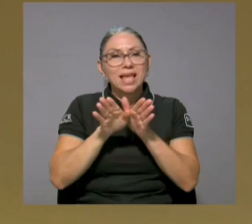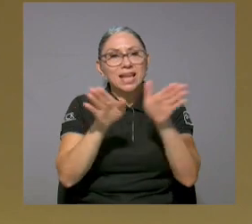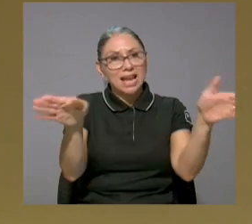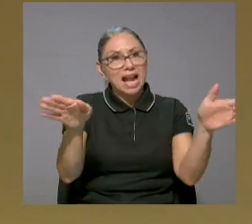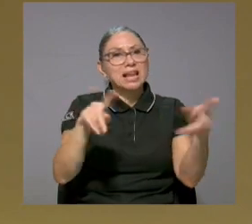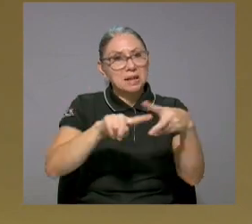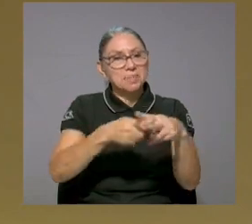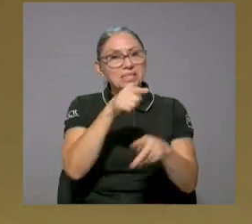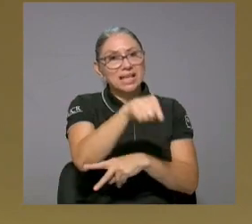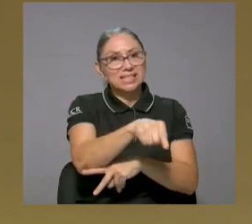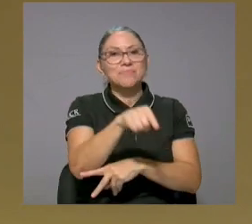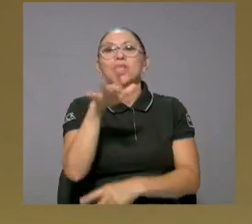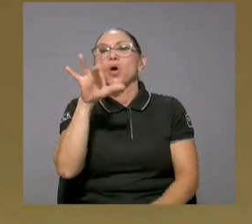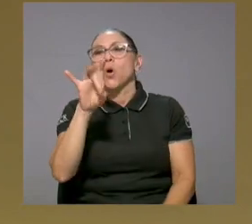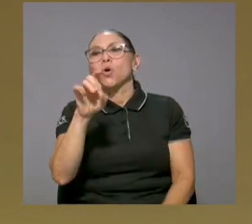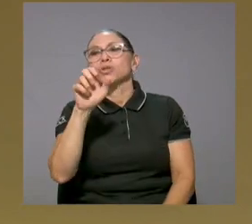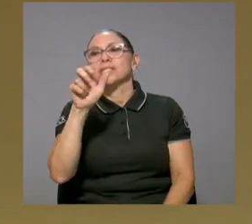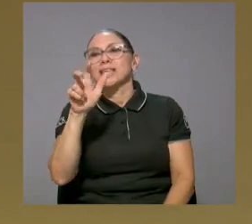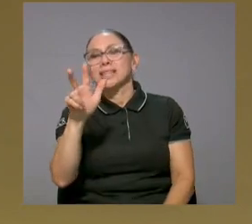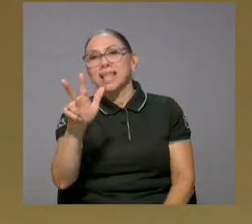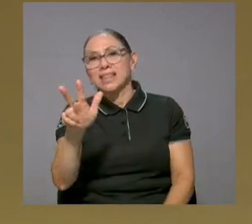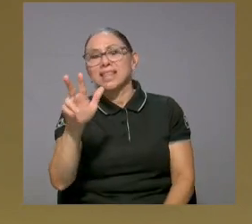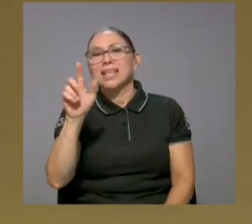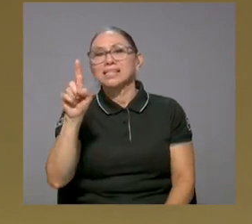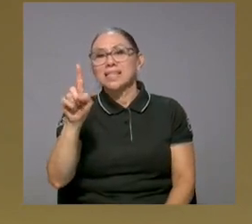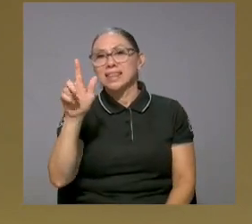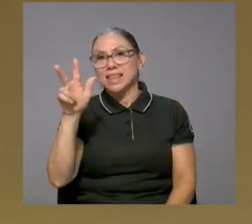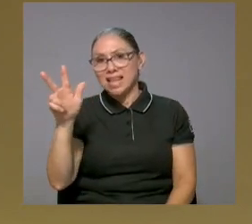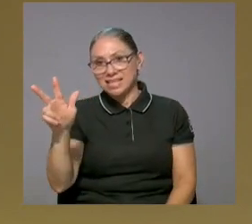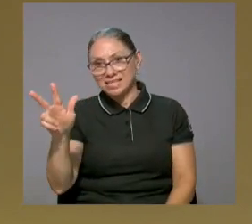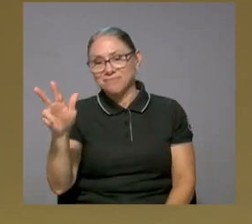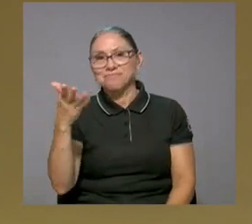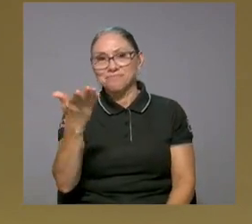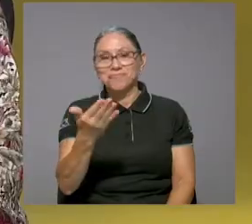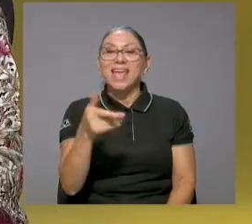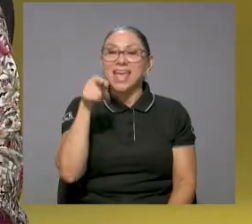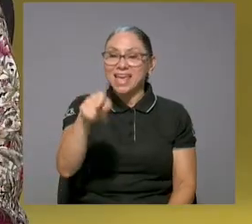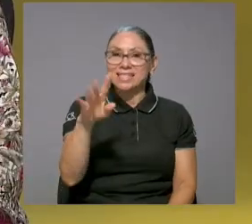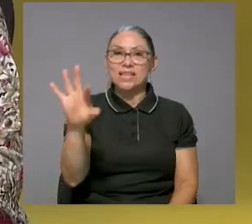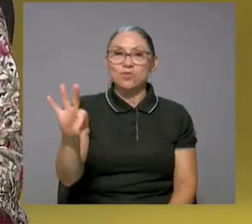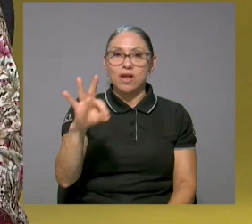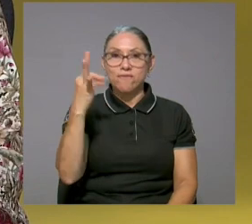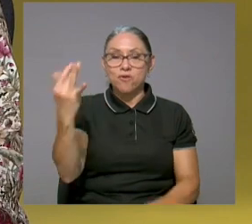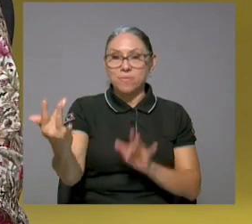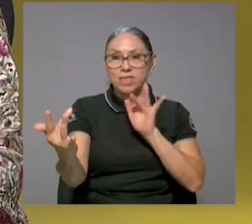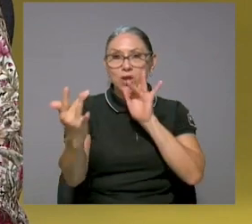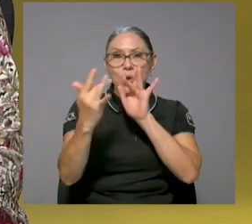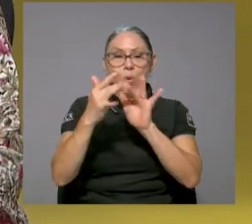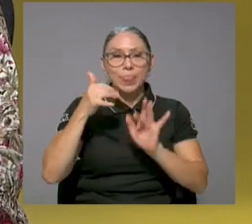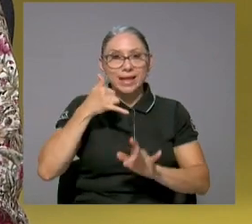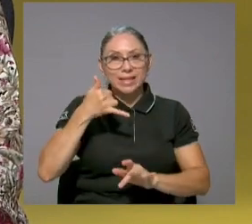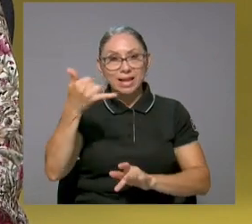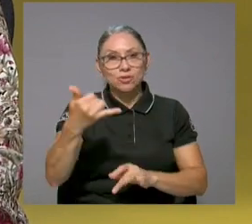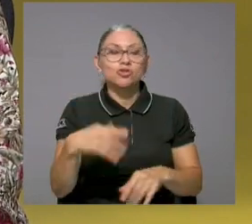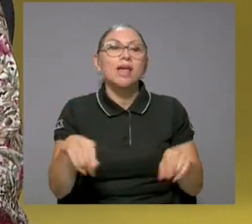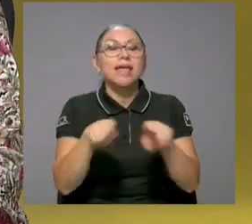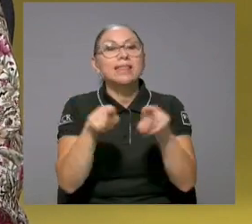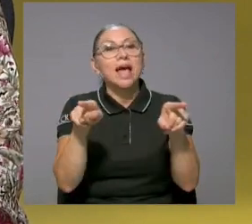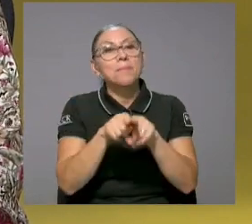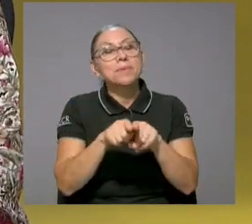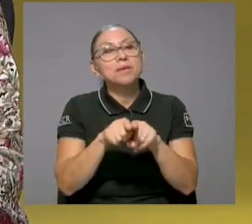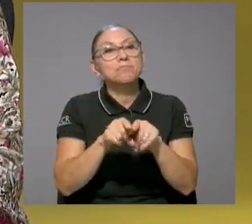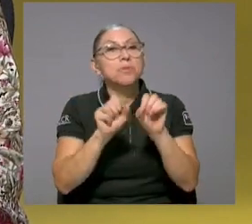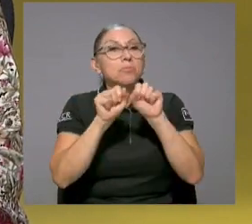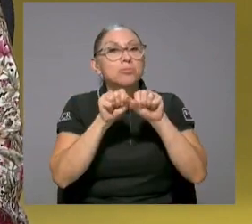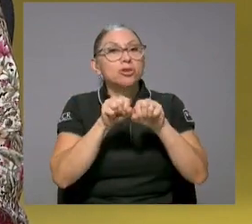por 2511. Exactamente. Entonces, 2511. 8313. Gracias. Es una forma de contactarnos. Otra forma es a través de